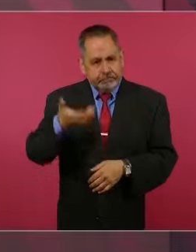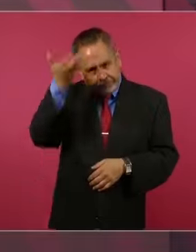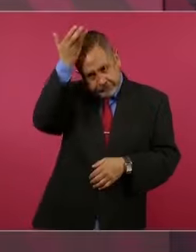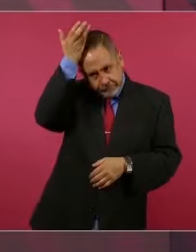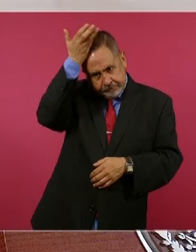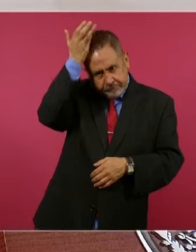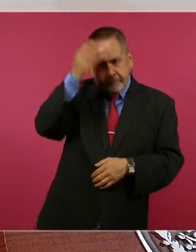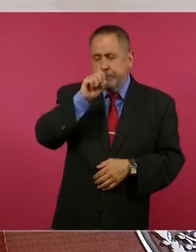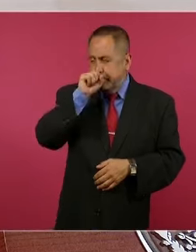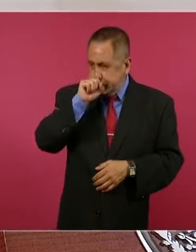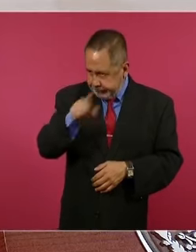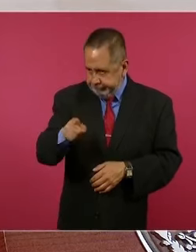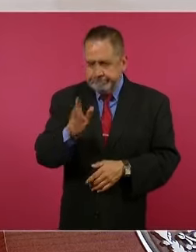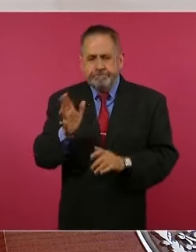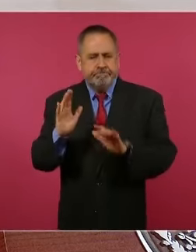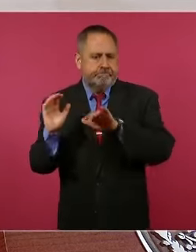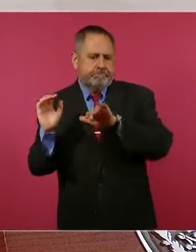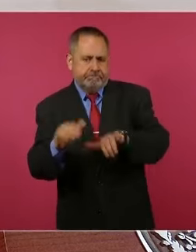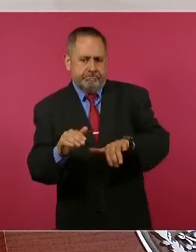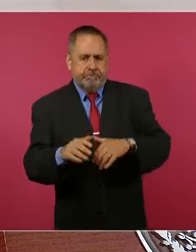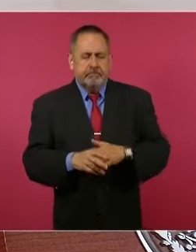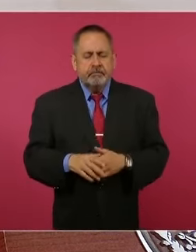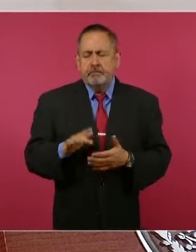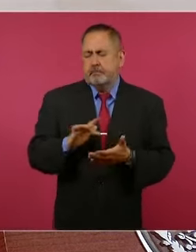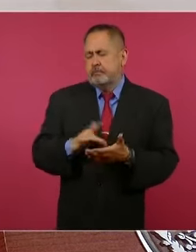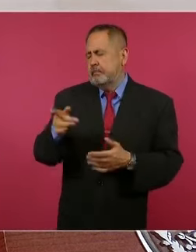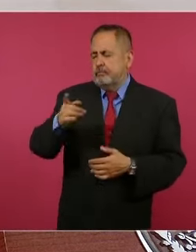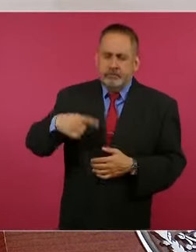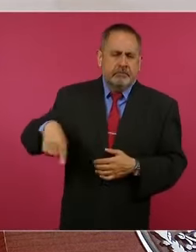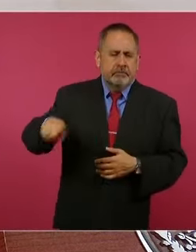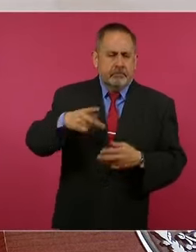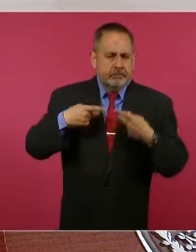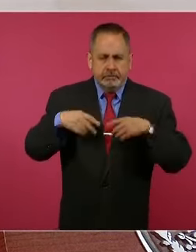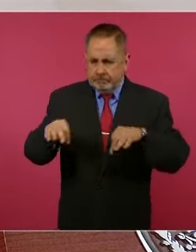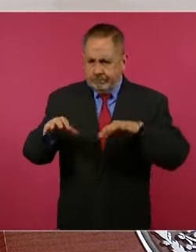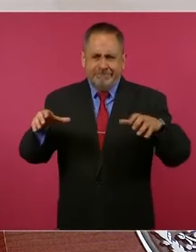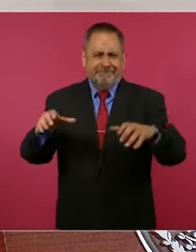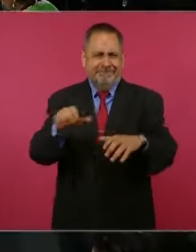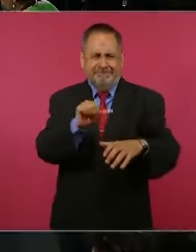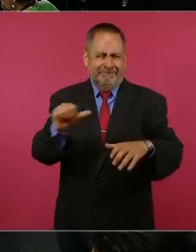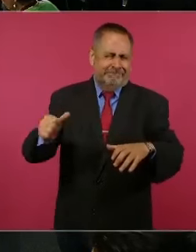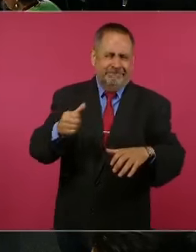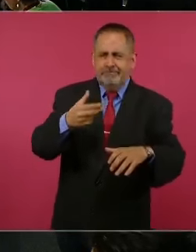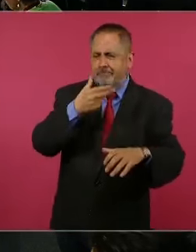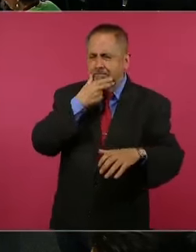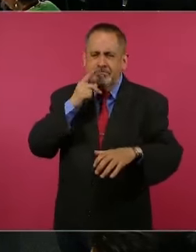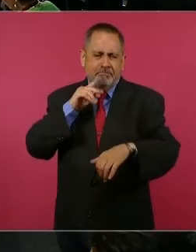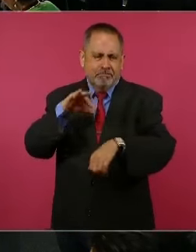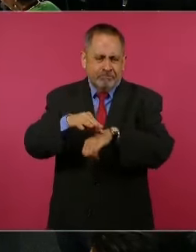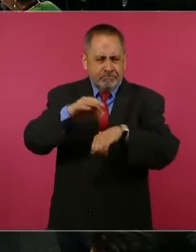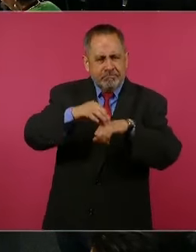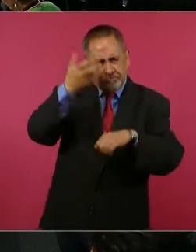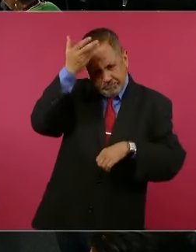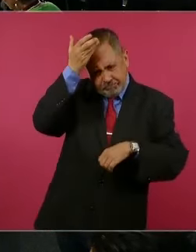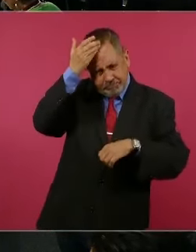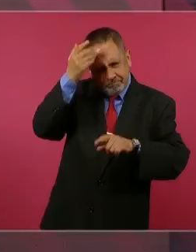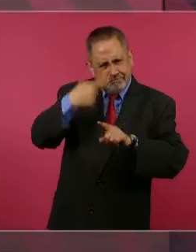enfermeras y agradecerle mucho a todos los trabajadores de la salud porque nos están